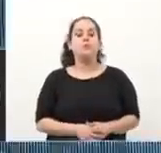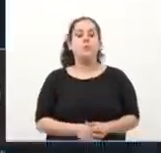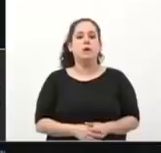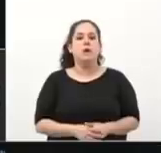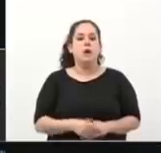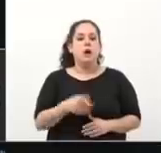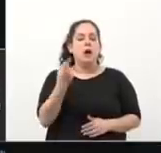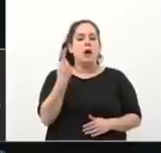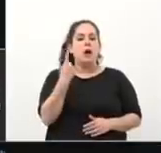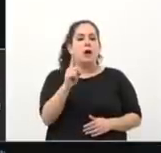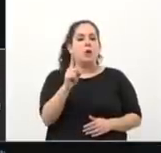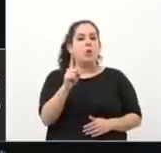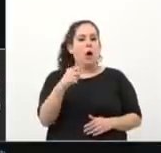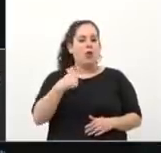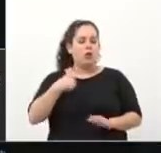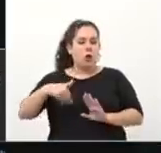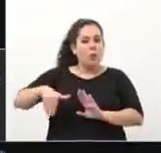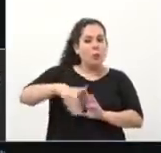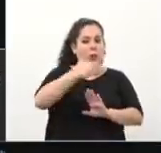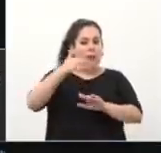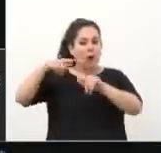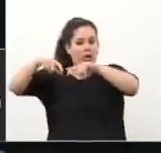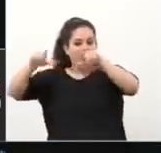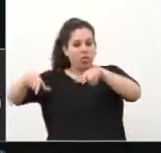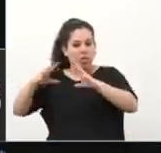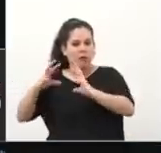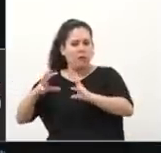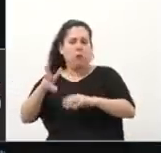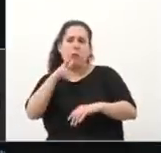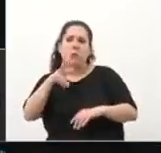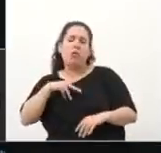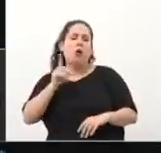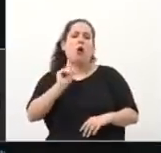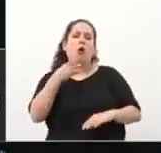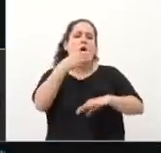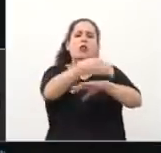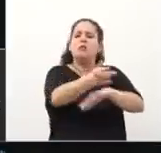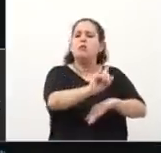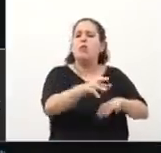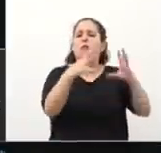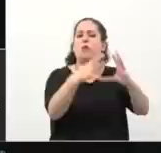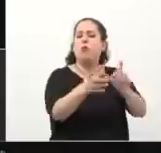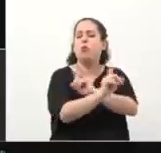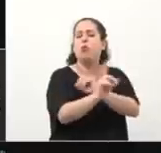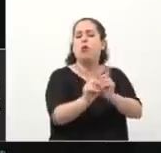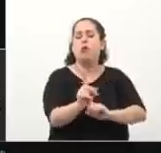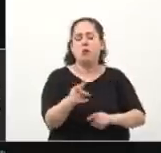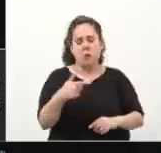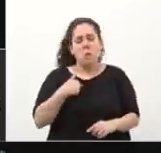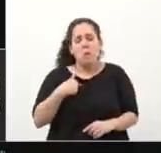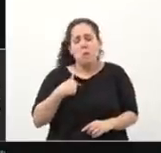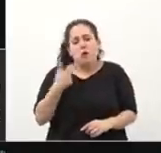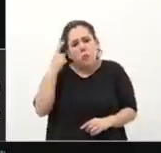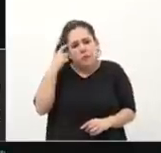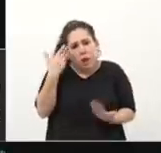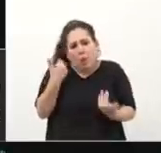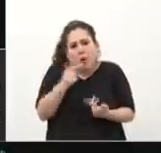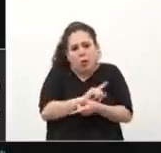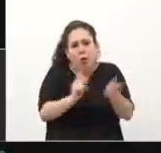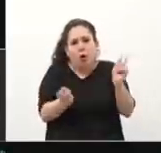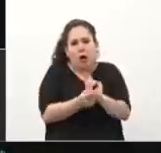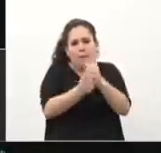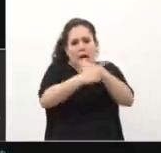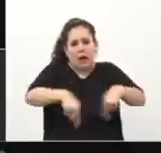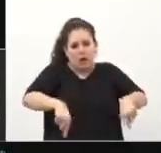fútbol, todos me decían que no lo hiciera porque era un mundo que estaba lleno de corrupción, lleno de ladrones. Y la verdad es que uno siempre tiene la oportunidad de cambiar las cosas, pero para eso hay que ser diferente.